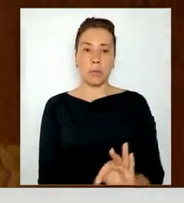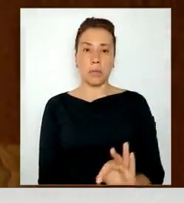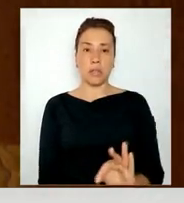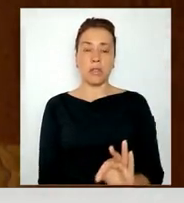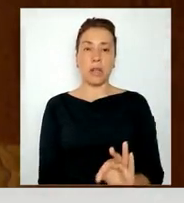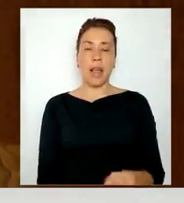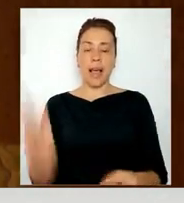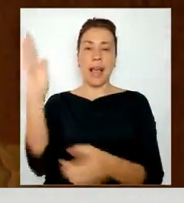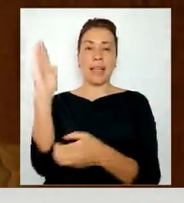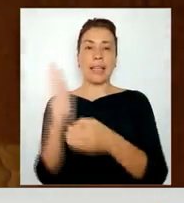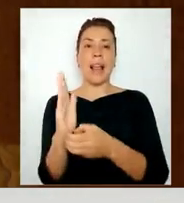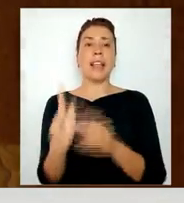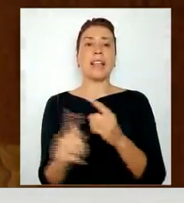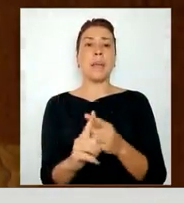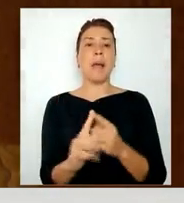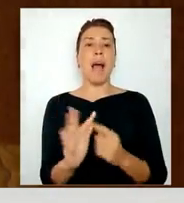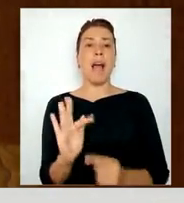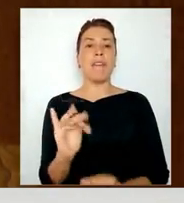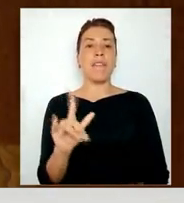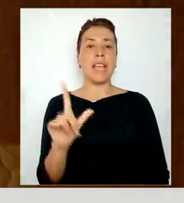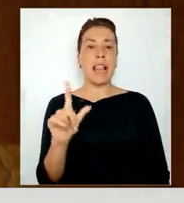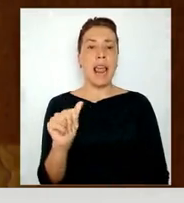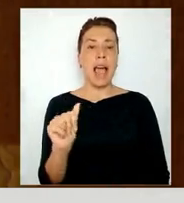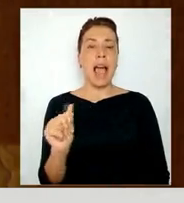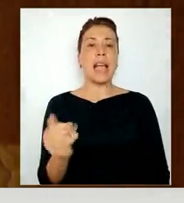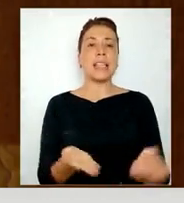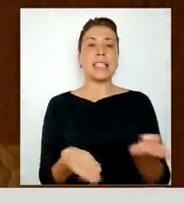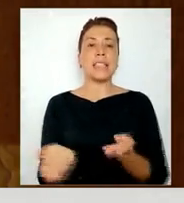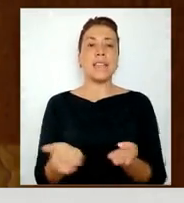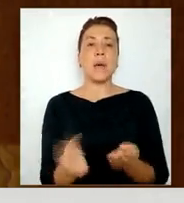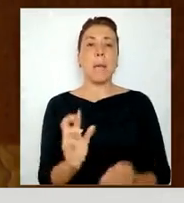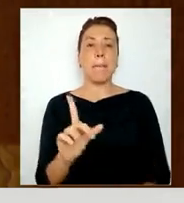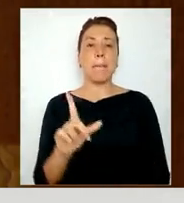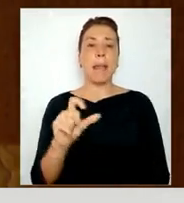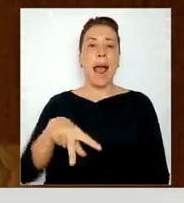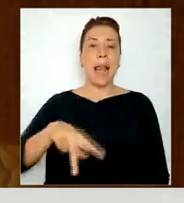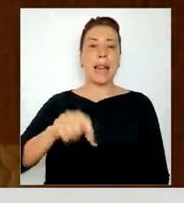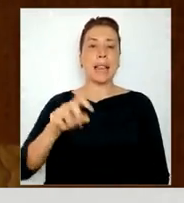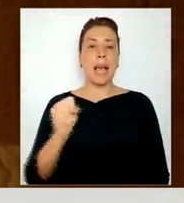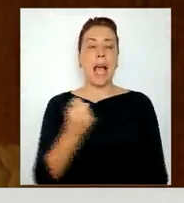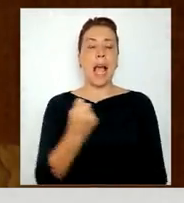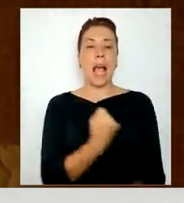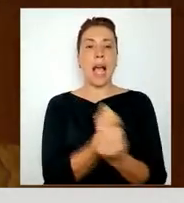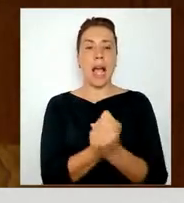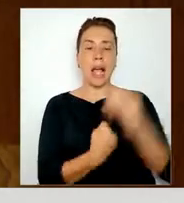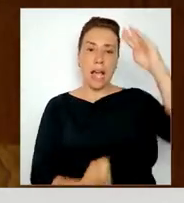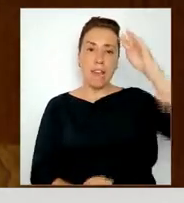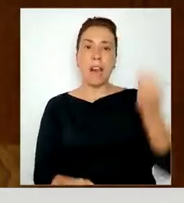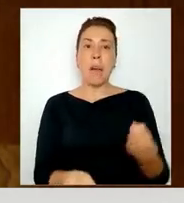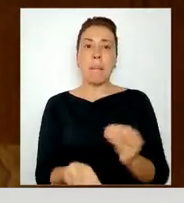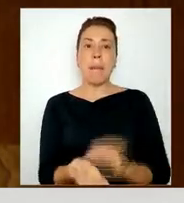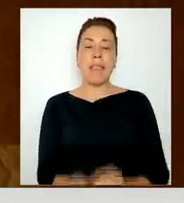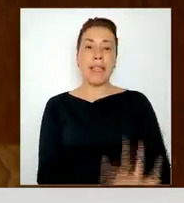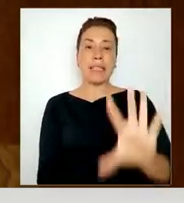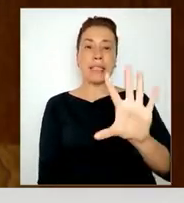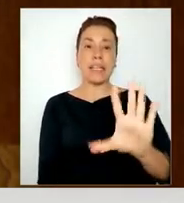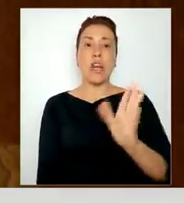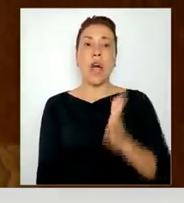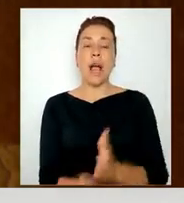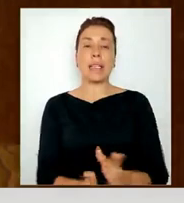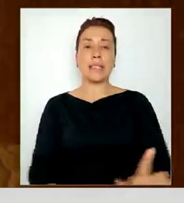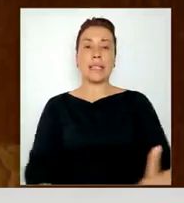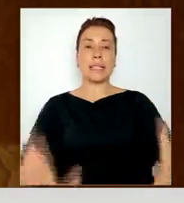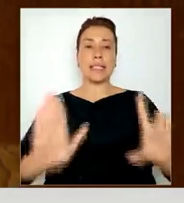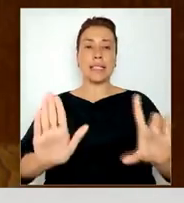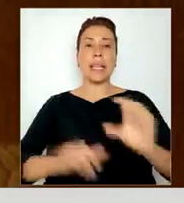y de los servicios de la planta de carabineros y aumenta de cinco a siete los años en